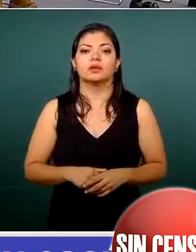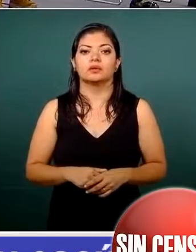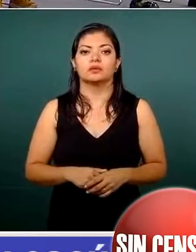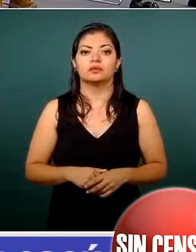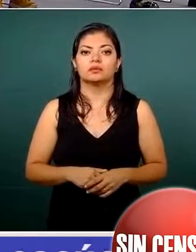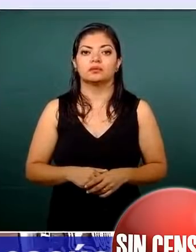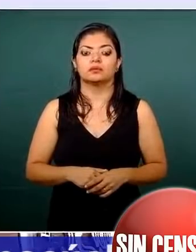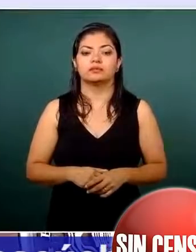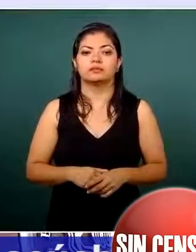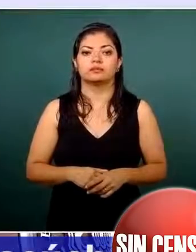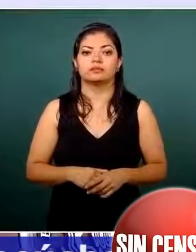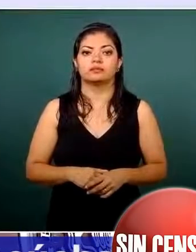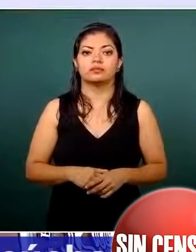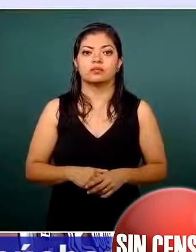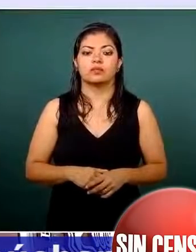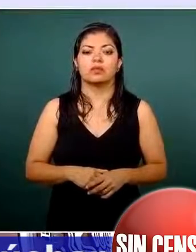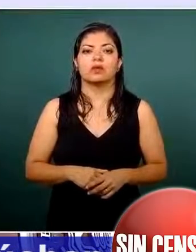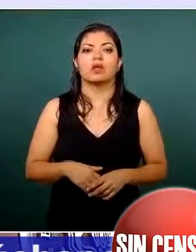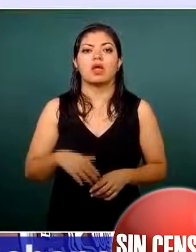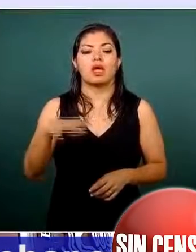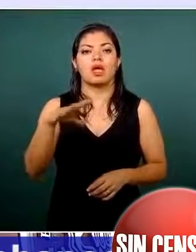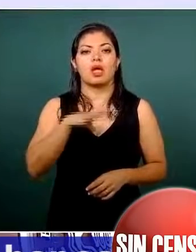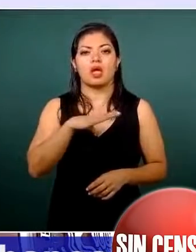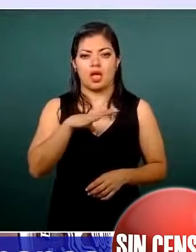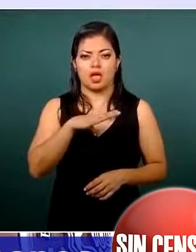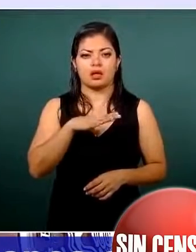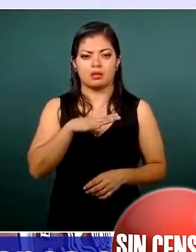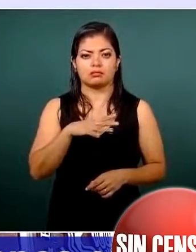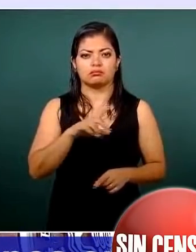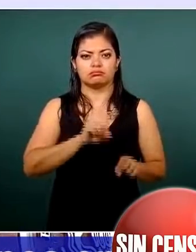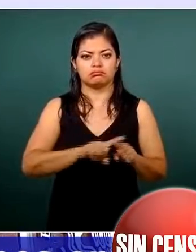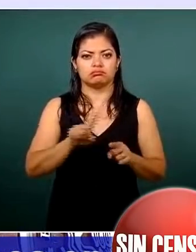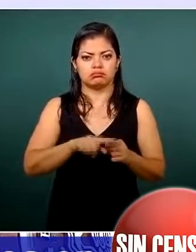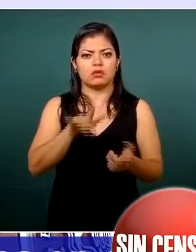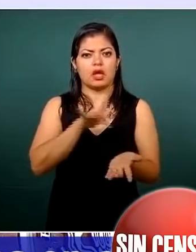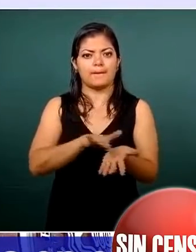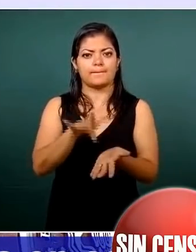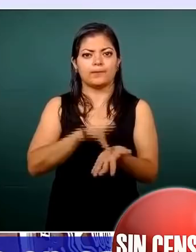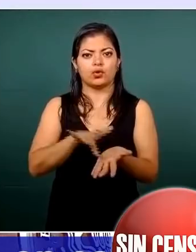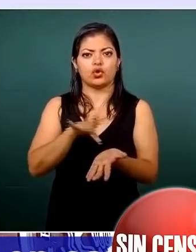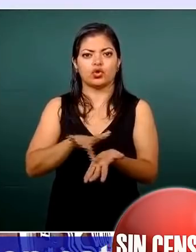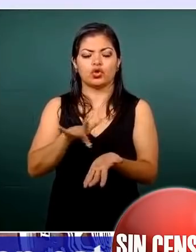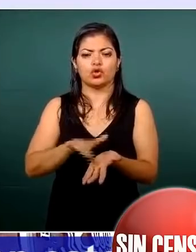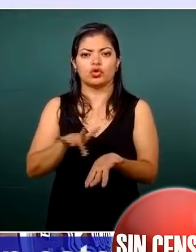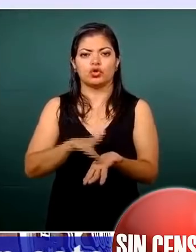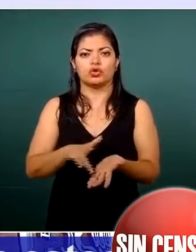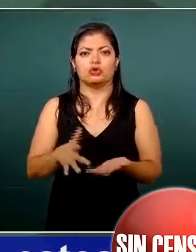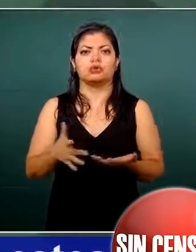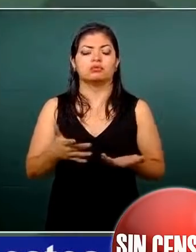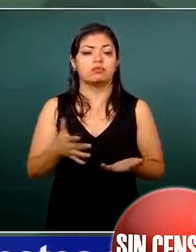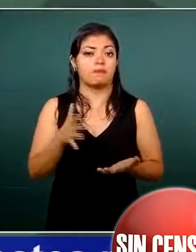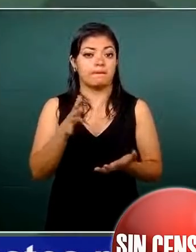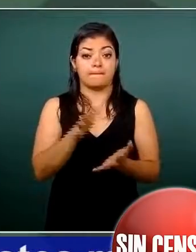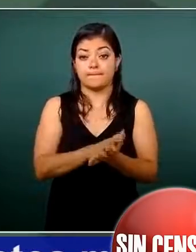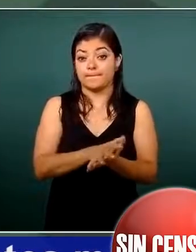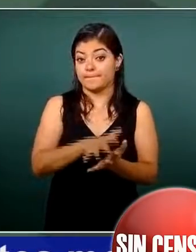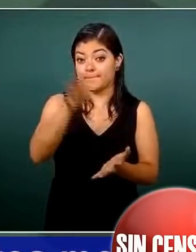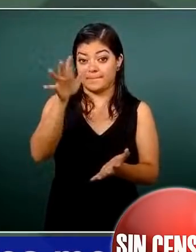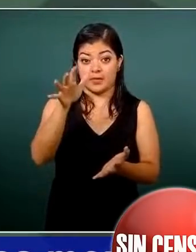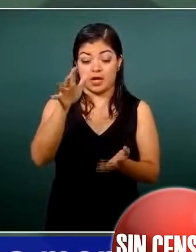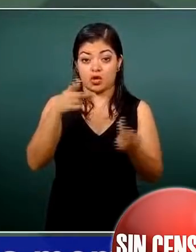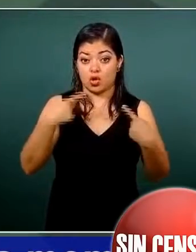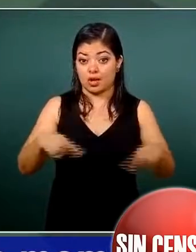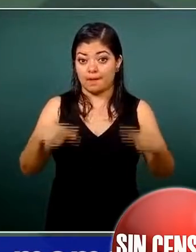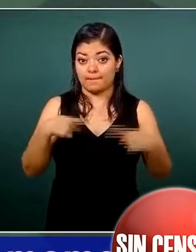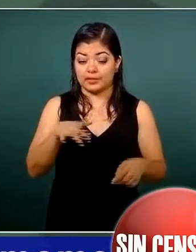se están entregando apoyos a la mayoría de la población. En